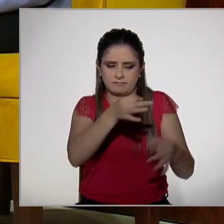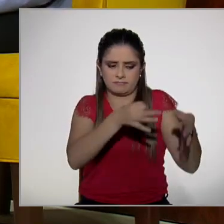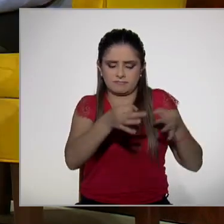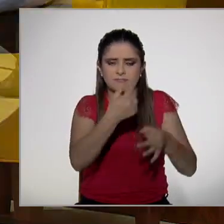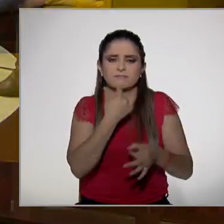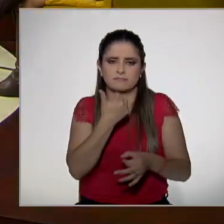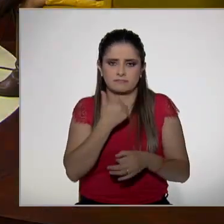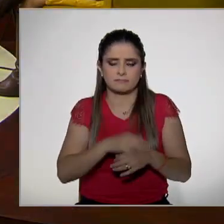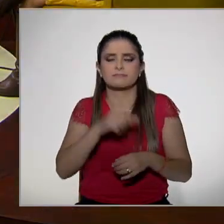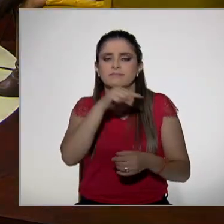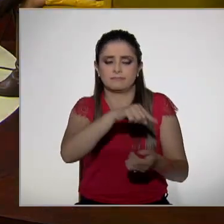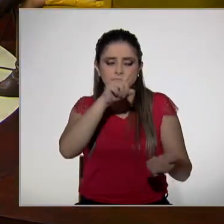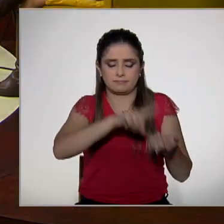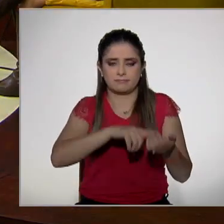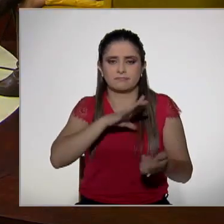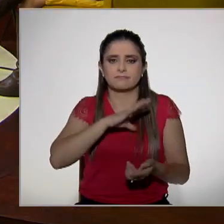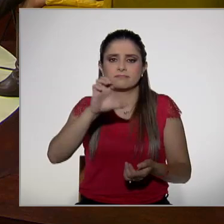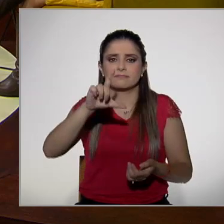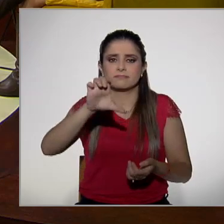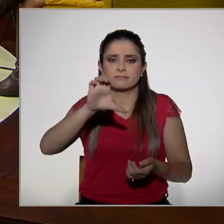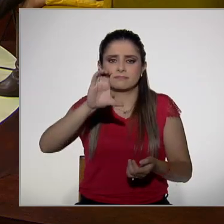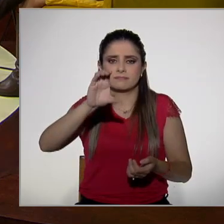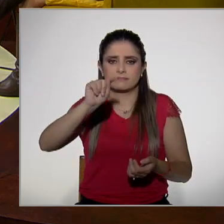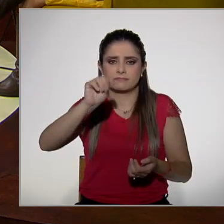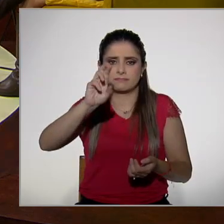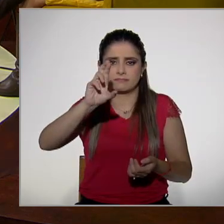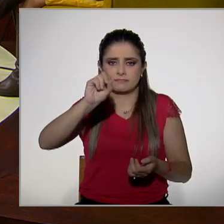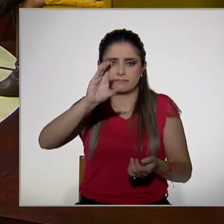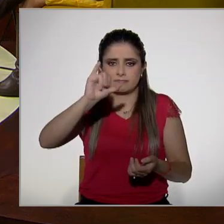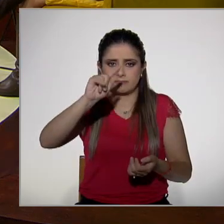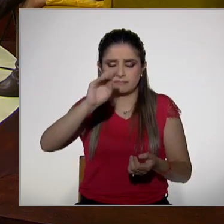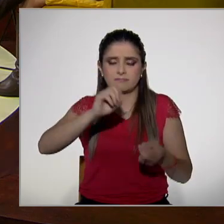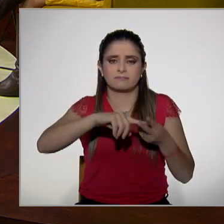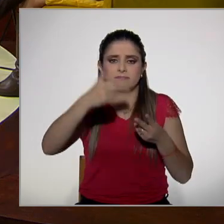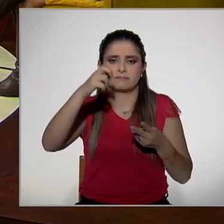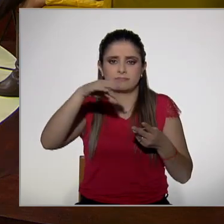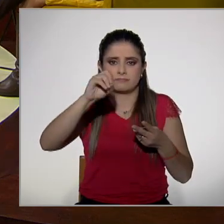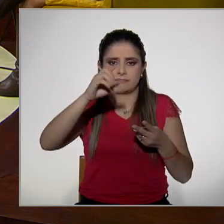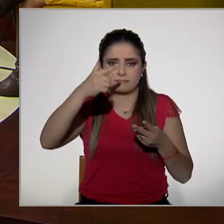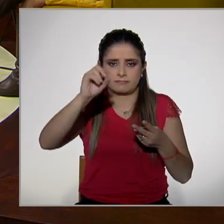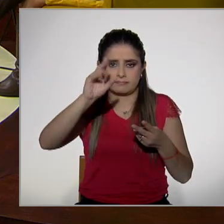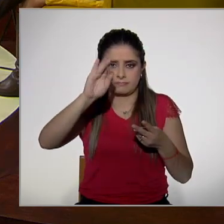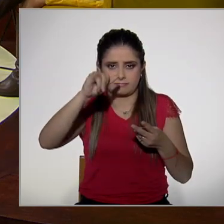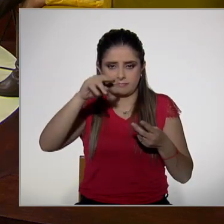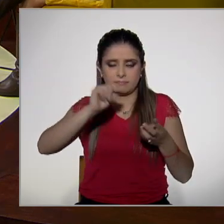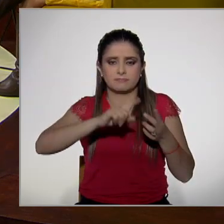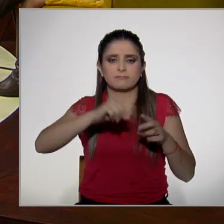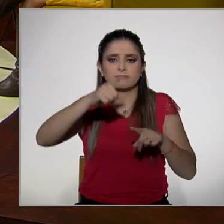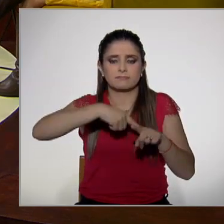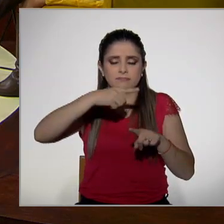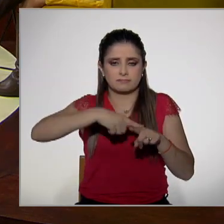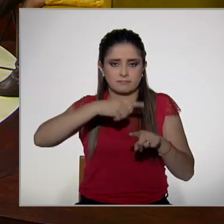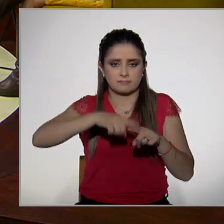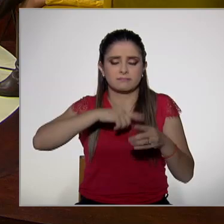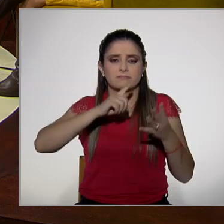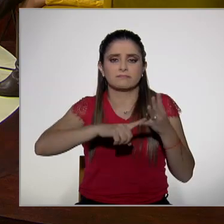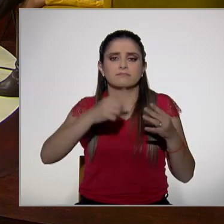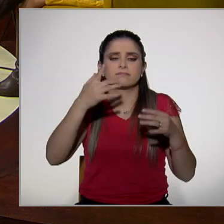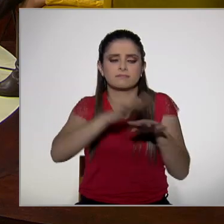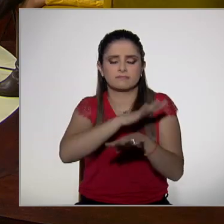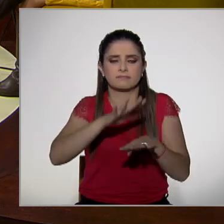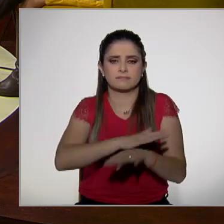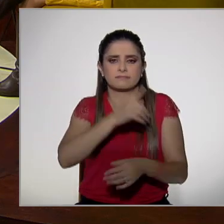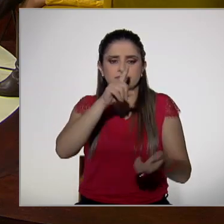de eritrocitos glóbulos rojos la cantidad la cifra de hemoglobina el tamaño el color de los eritrocitos y también los cambios que hay